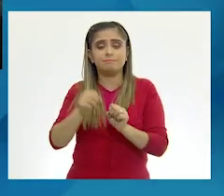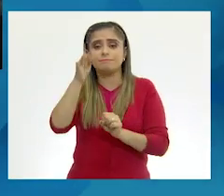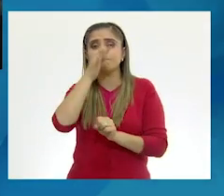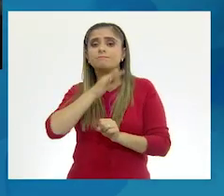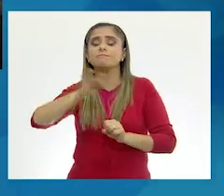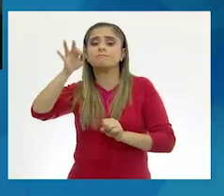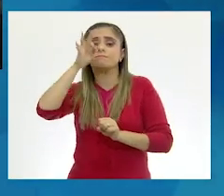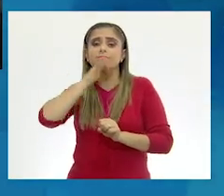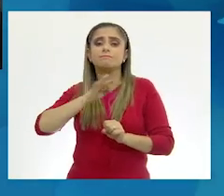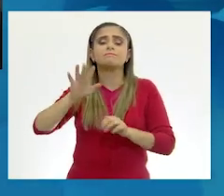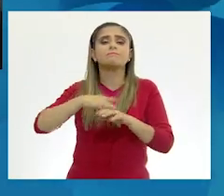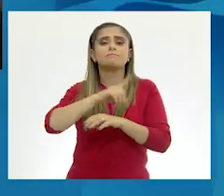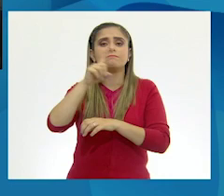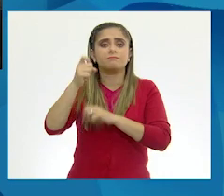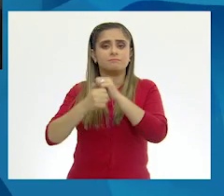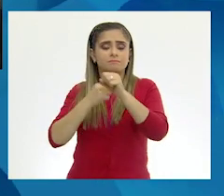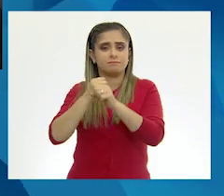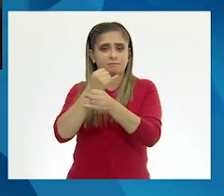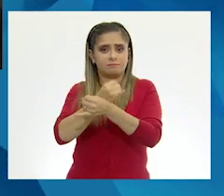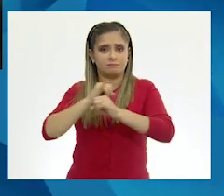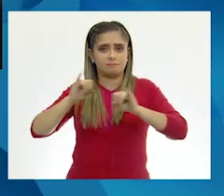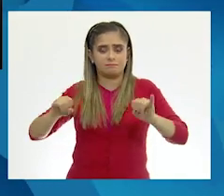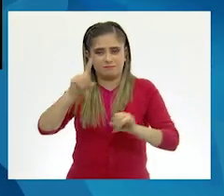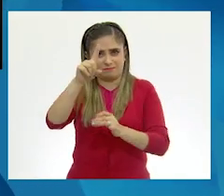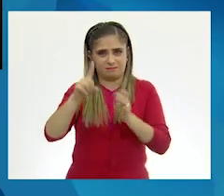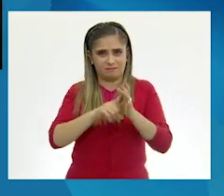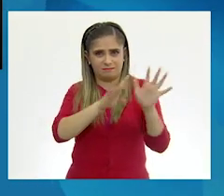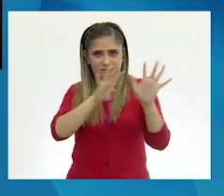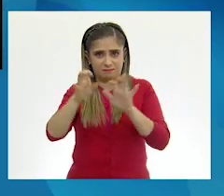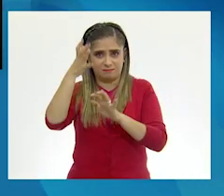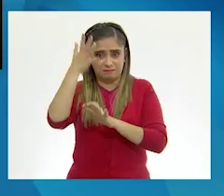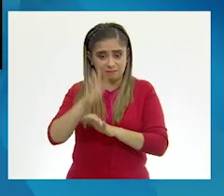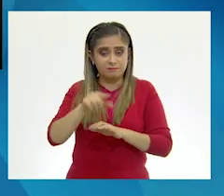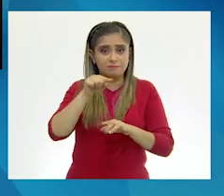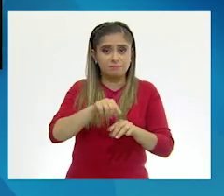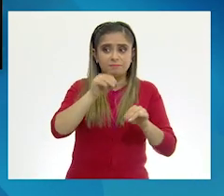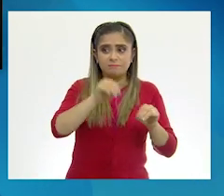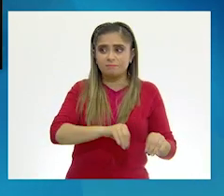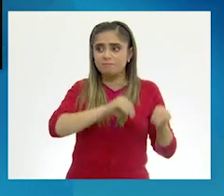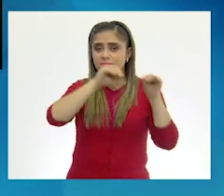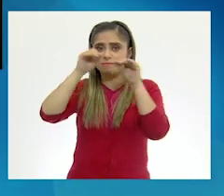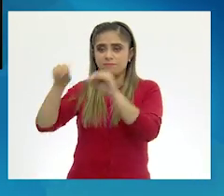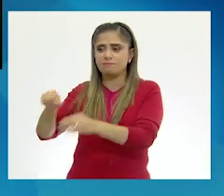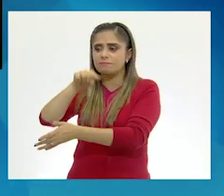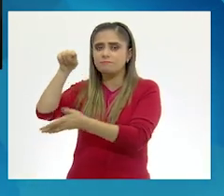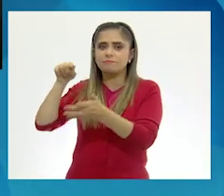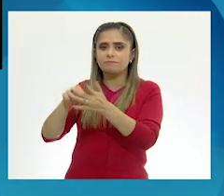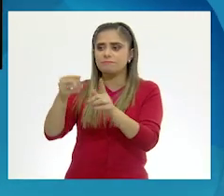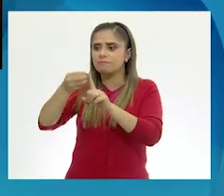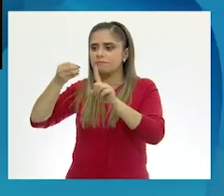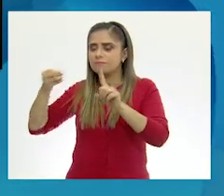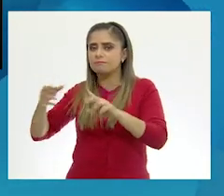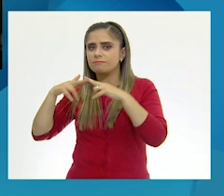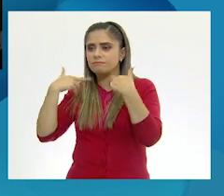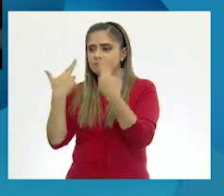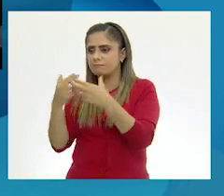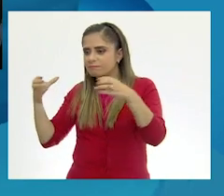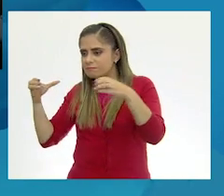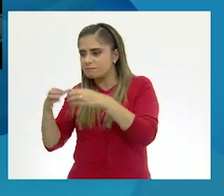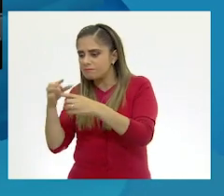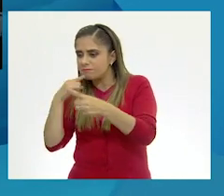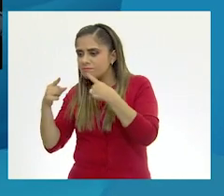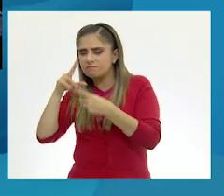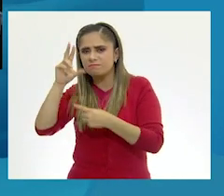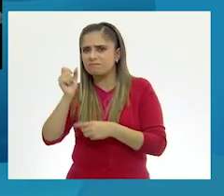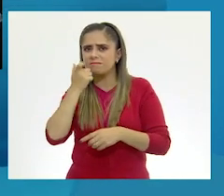del centenario de la independencia en 1910, se trasladaron a los lugares donde se organizaban las reuniones del partido